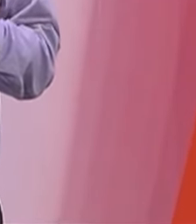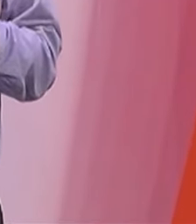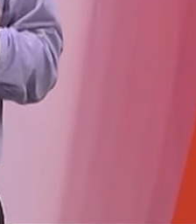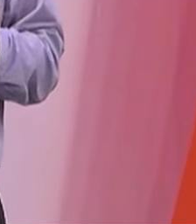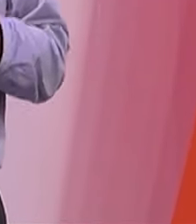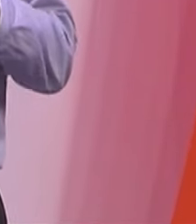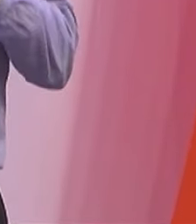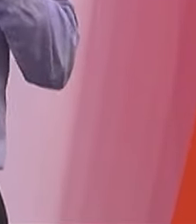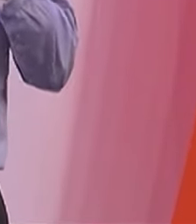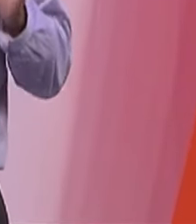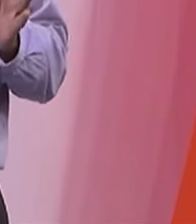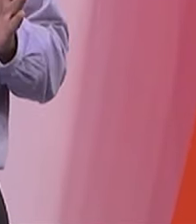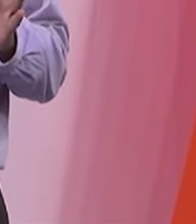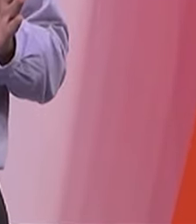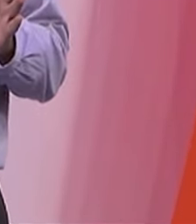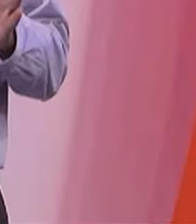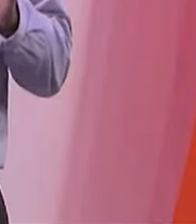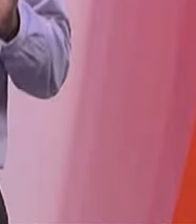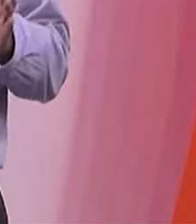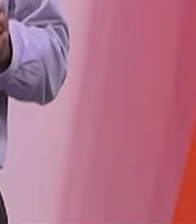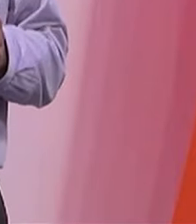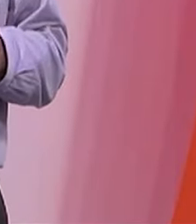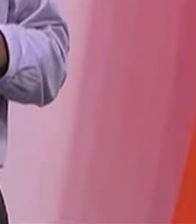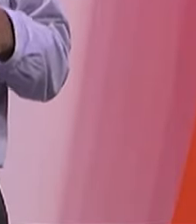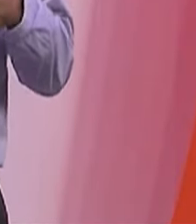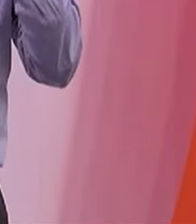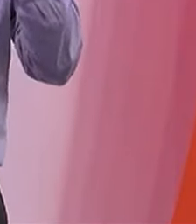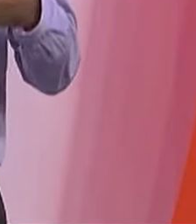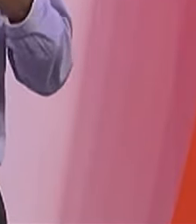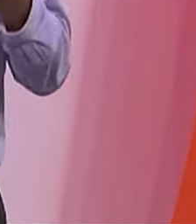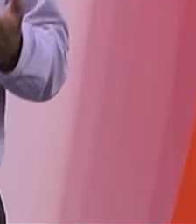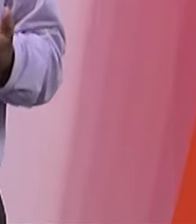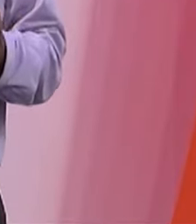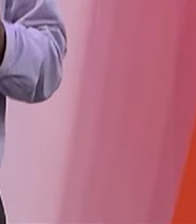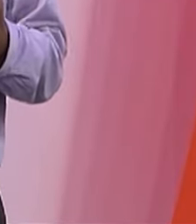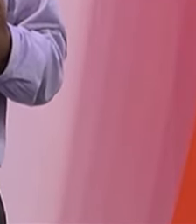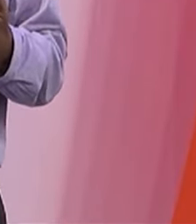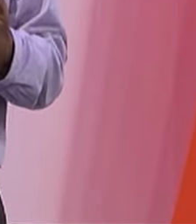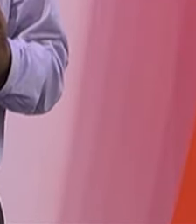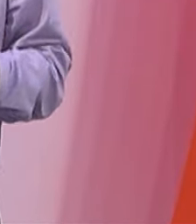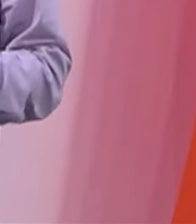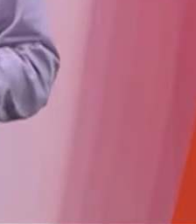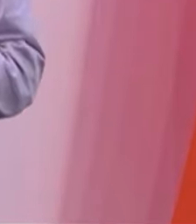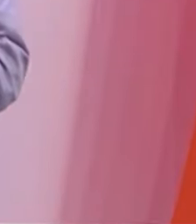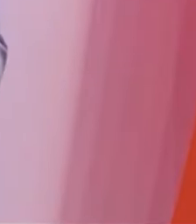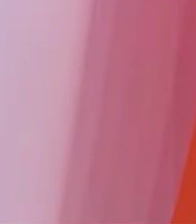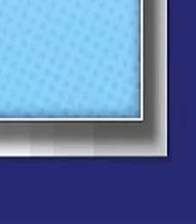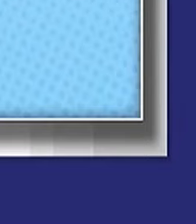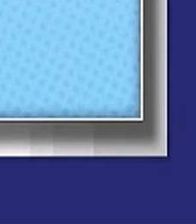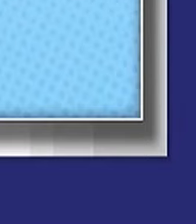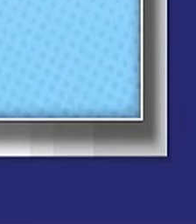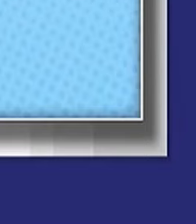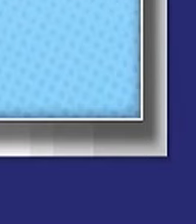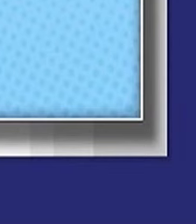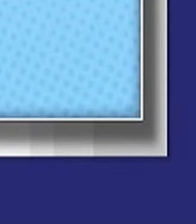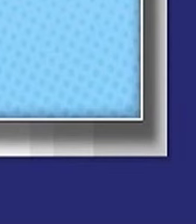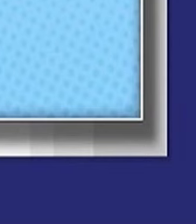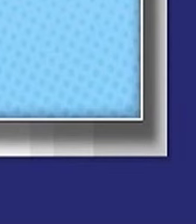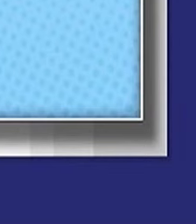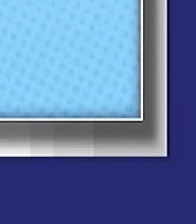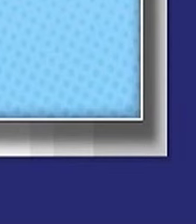viejo, hoja reciclada, no hay problema. La idea es que ustedes vayan practicando y escribiendo. ¿Okay?